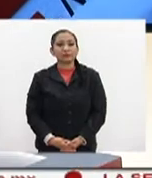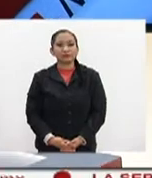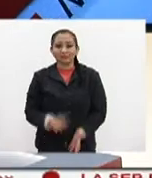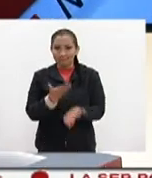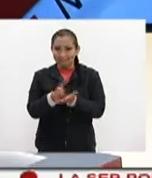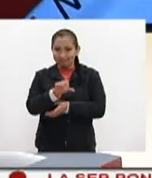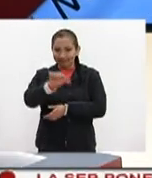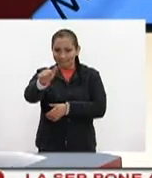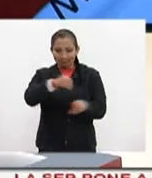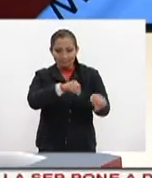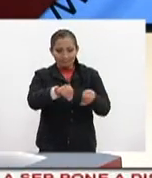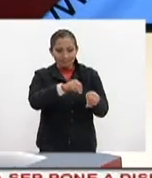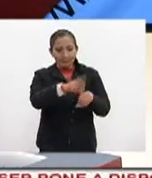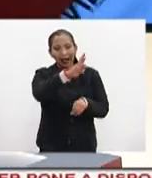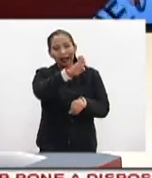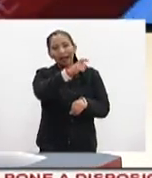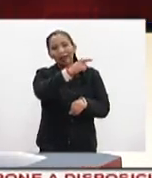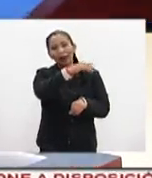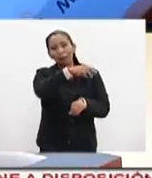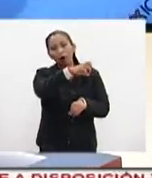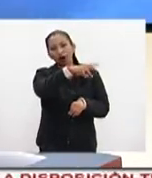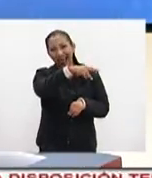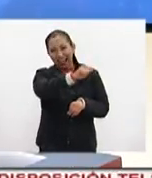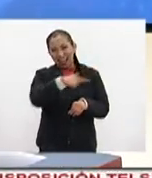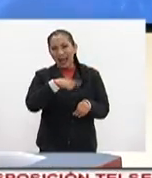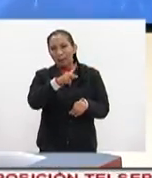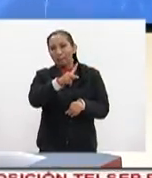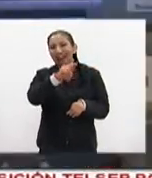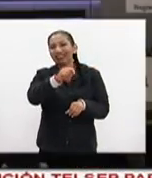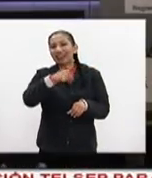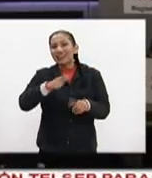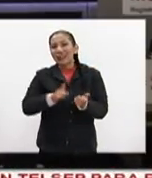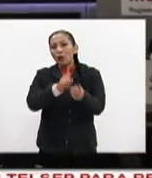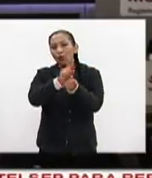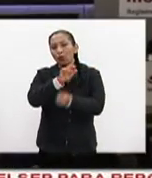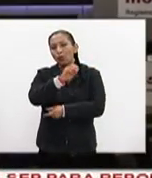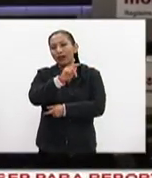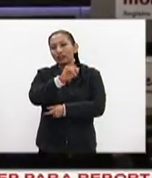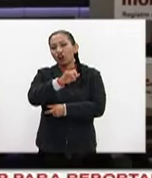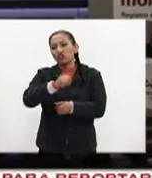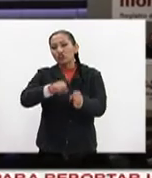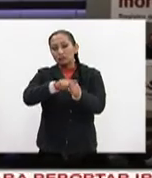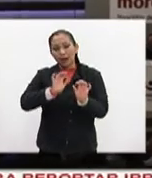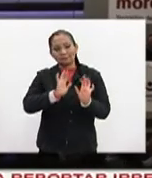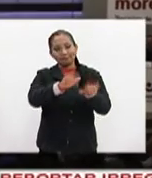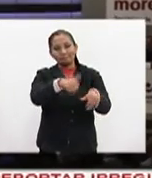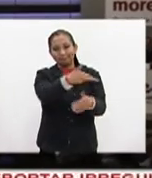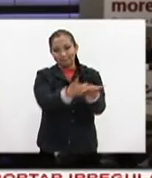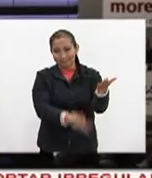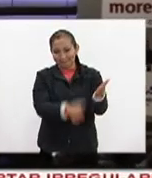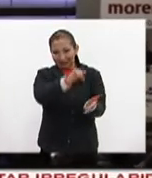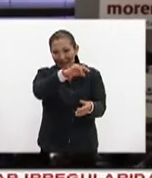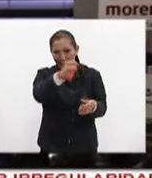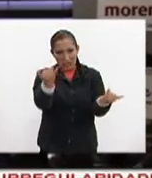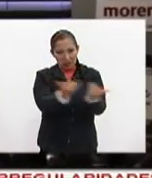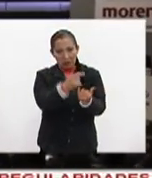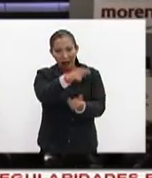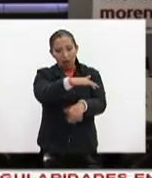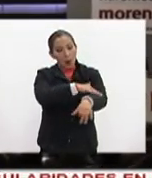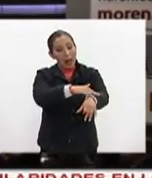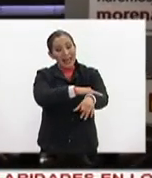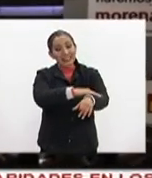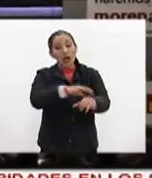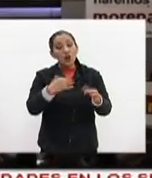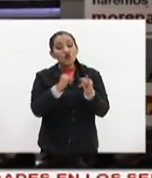Por otro lado, el Movimiento de Regeneración Nacional, el Partido del Trabajo y Encuentro Social registraron ante el Instituto Nacional Electoral la